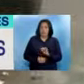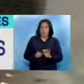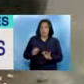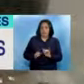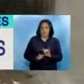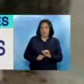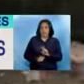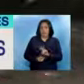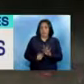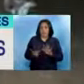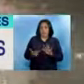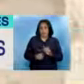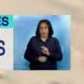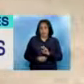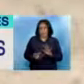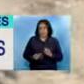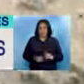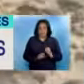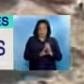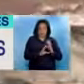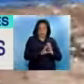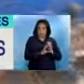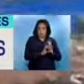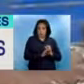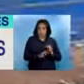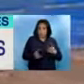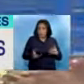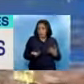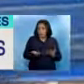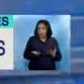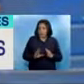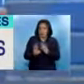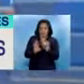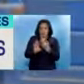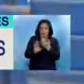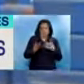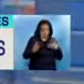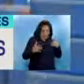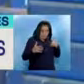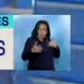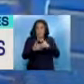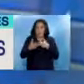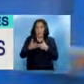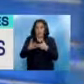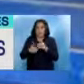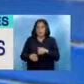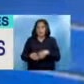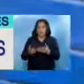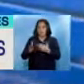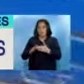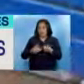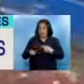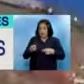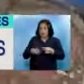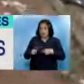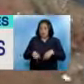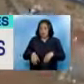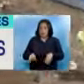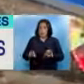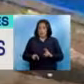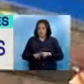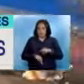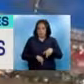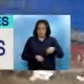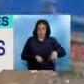C1Y287. La combi terminó empotrándose contra la puerta metálica de una tienda de muebles aquí en la avenida